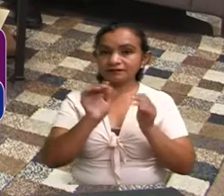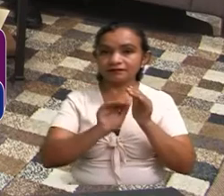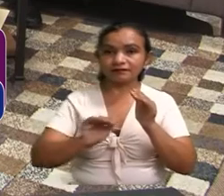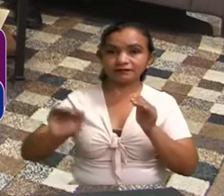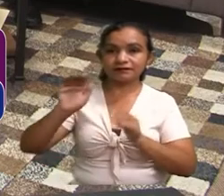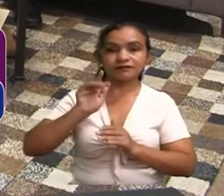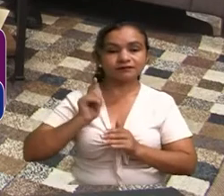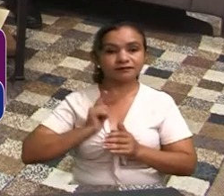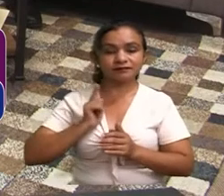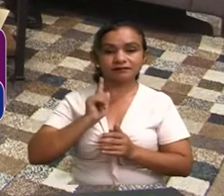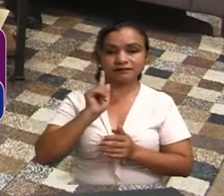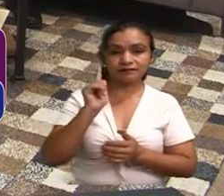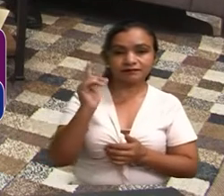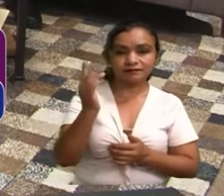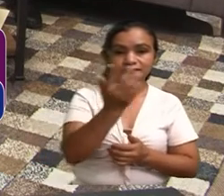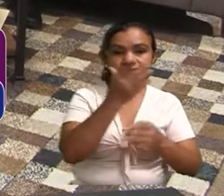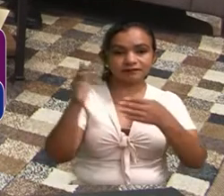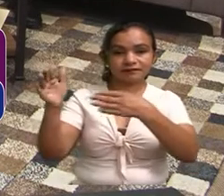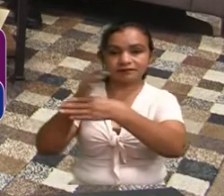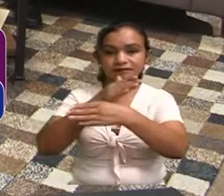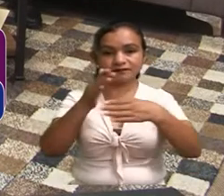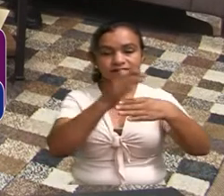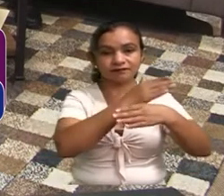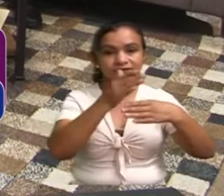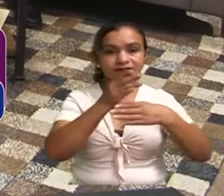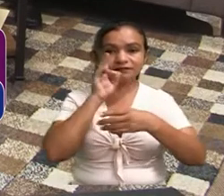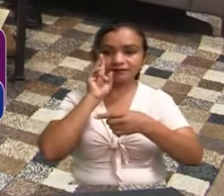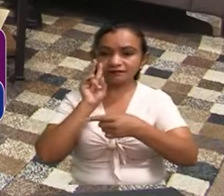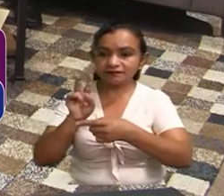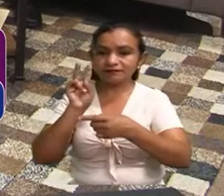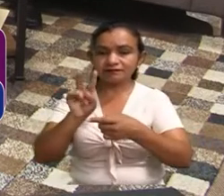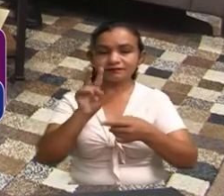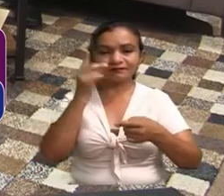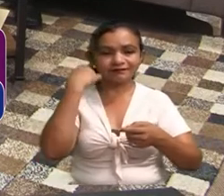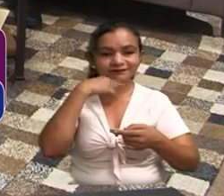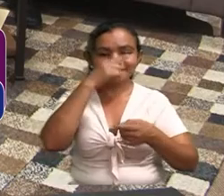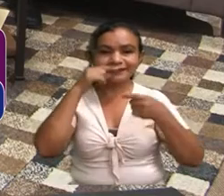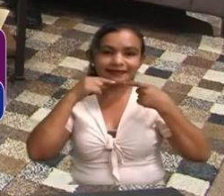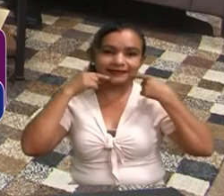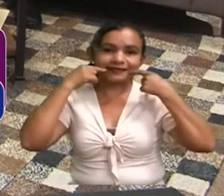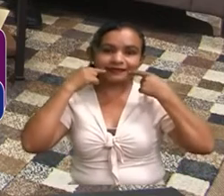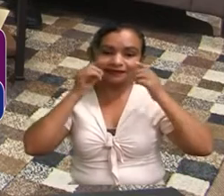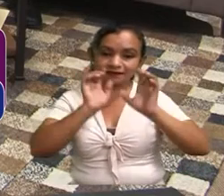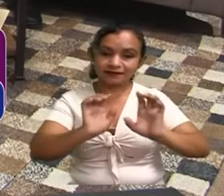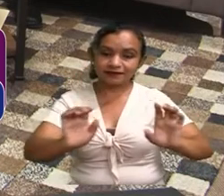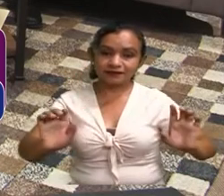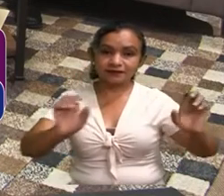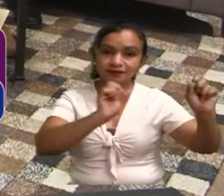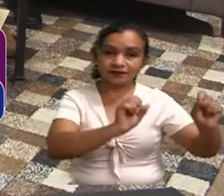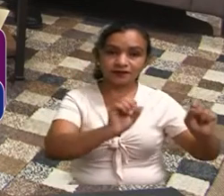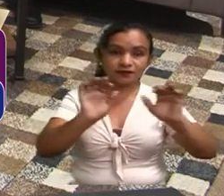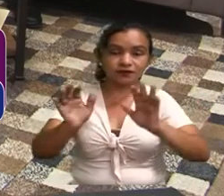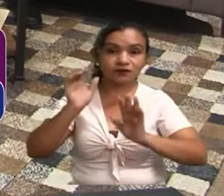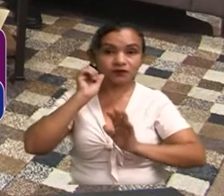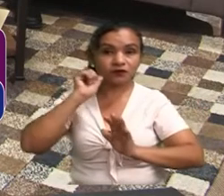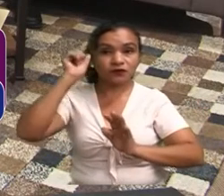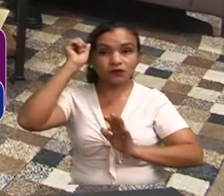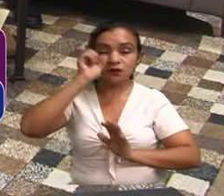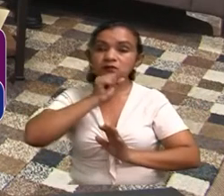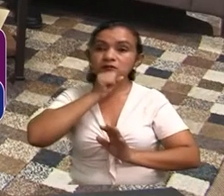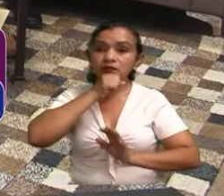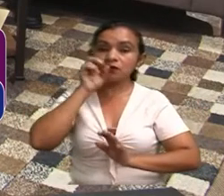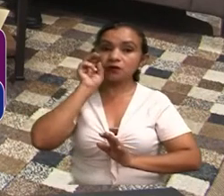nosotros de todas estas cosas, de que hay una satisfacción ver el rostro de los niños y de las niñas, de los adultos, de los ancianos, de que